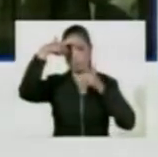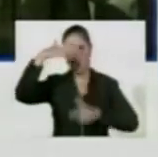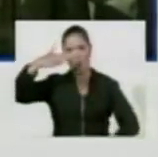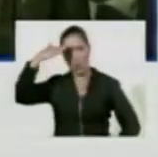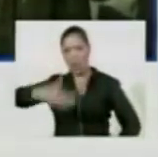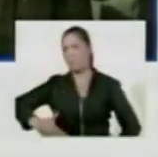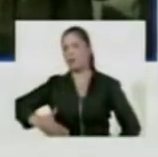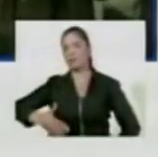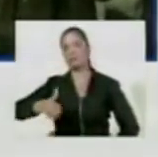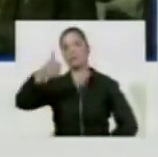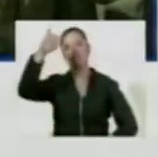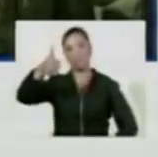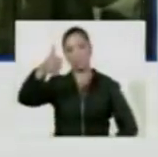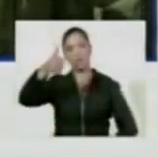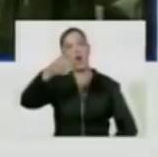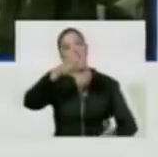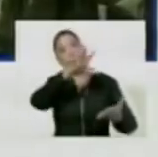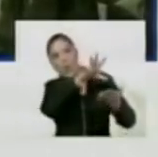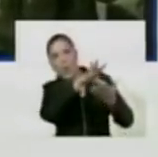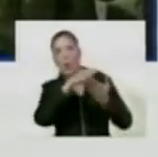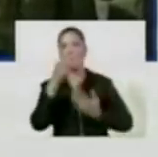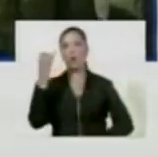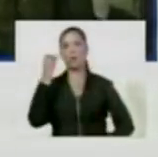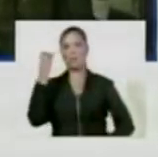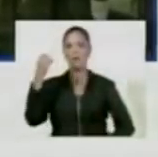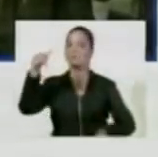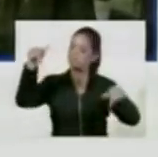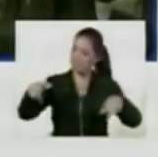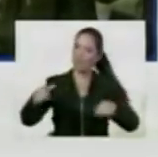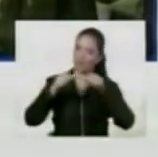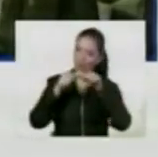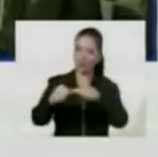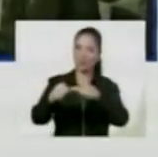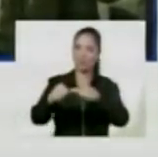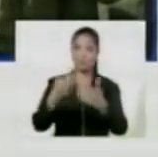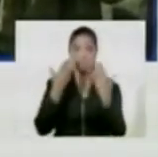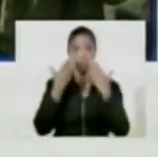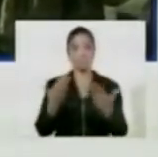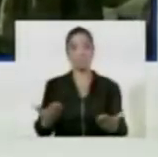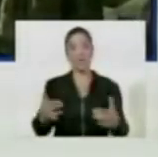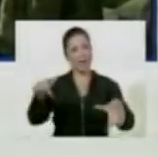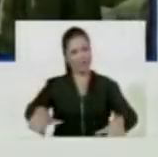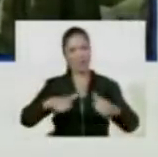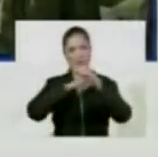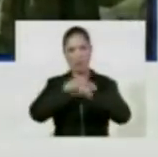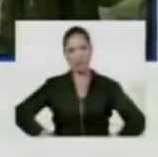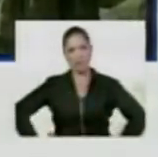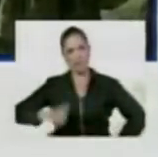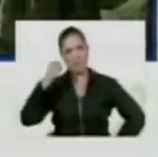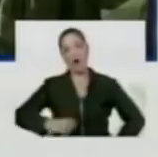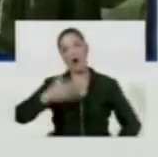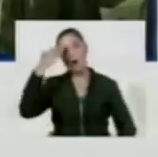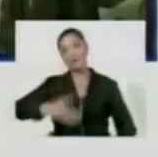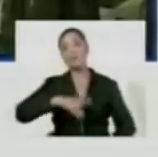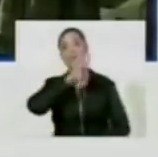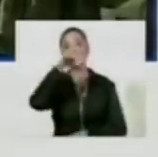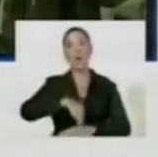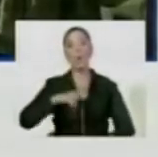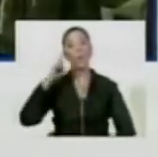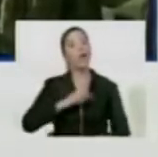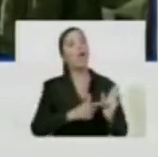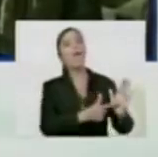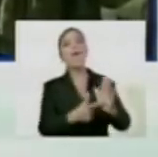infinito, tomó su bandera, su doctrina, y aquí estamos, miren, con una Fuerza Armada Nacional Bolivariana dando ejemplo